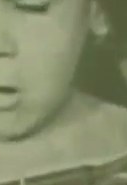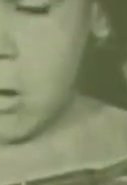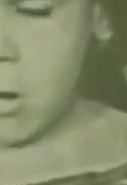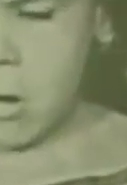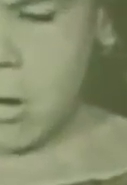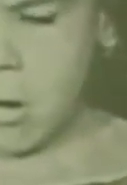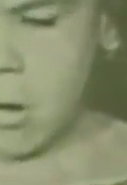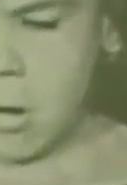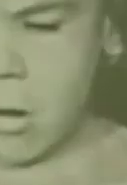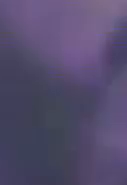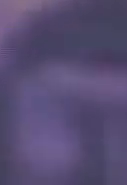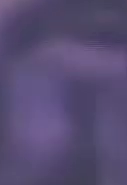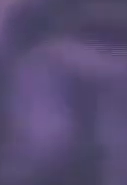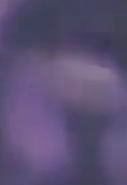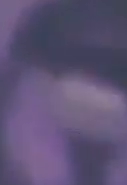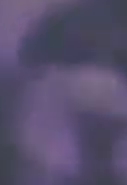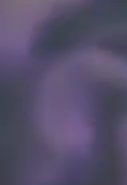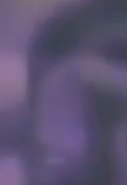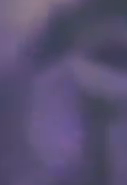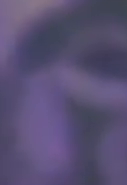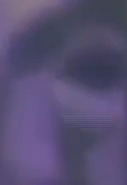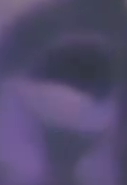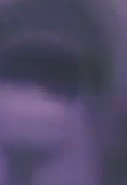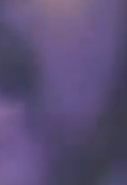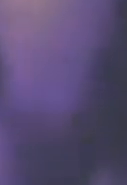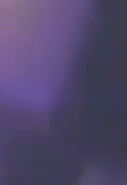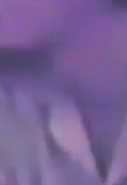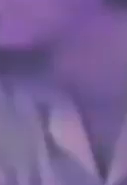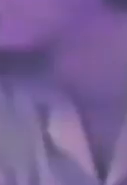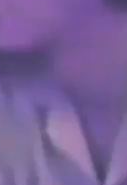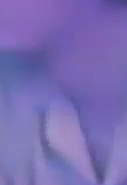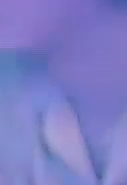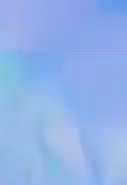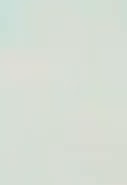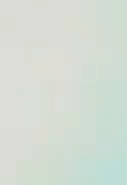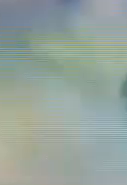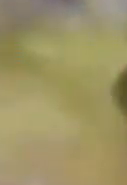sus letras recogía el sentimiento de clamor popular.